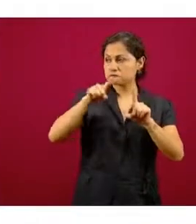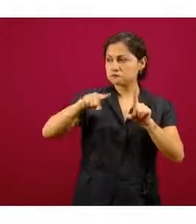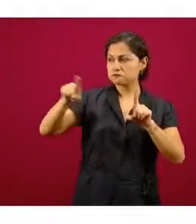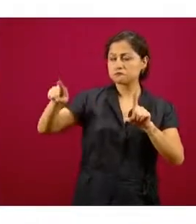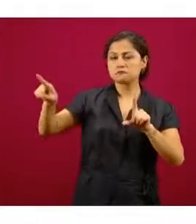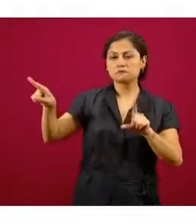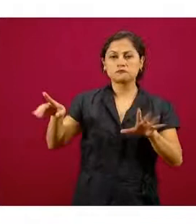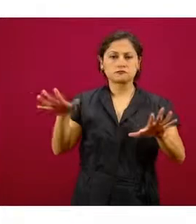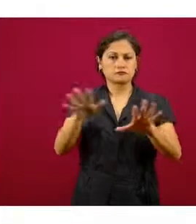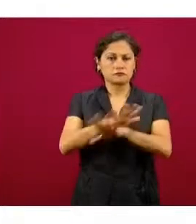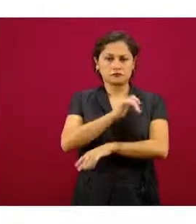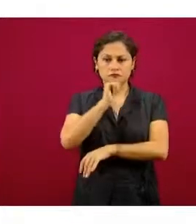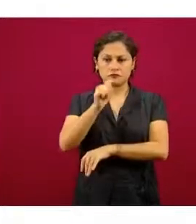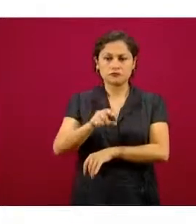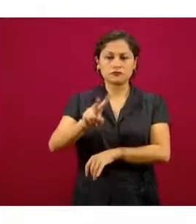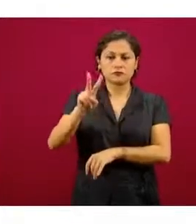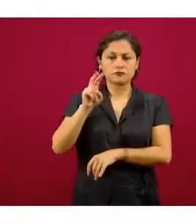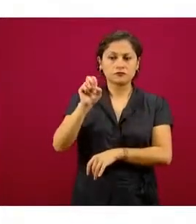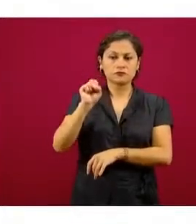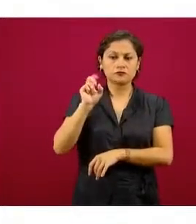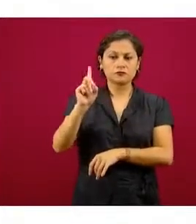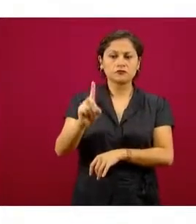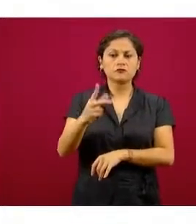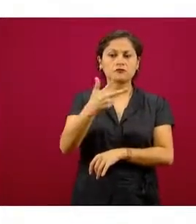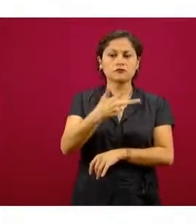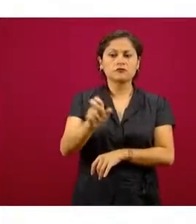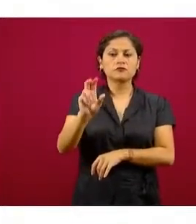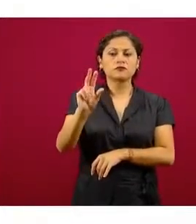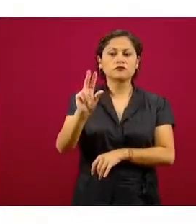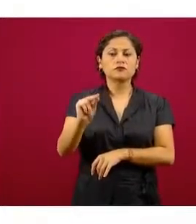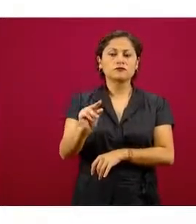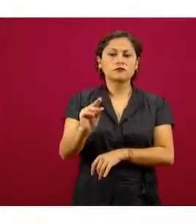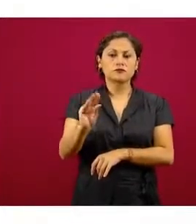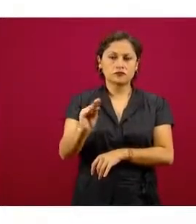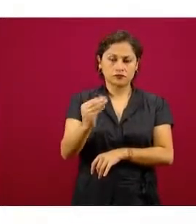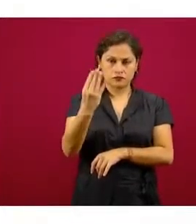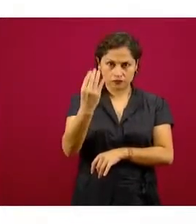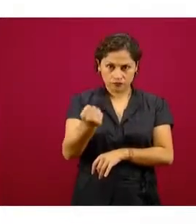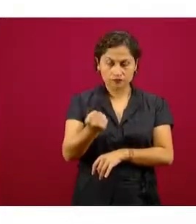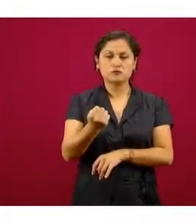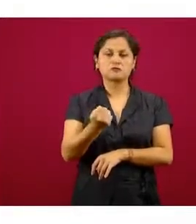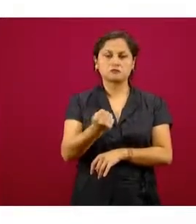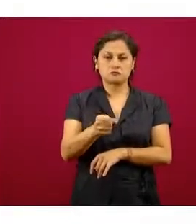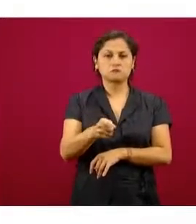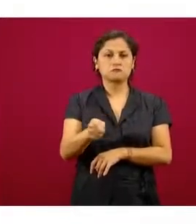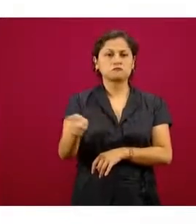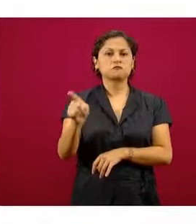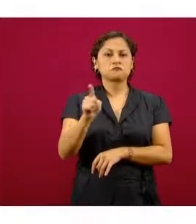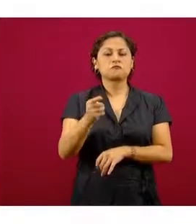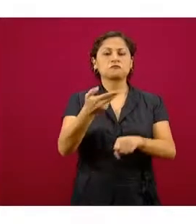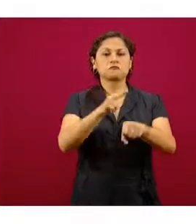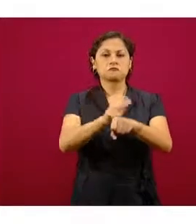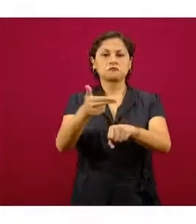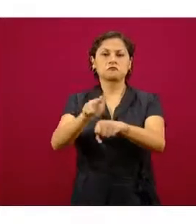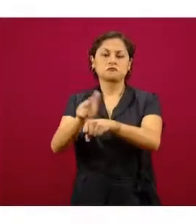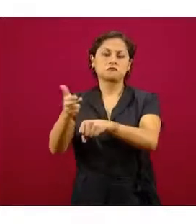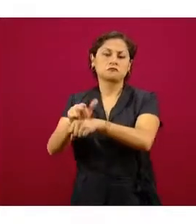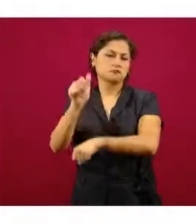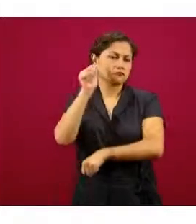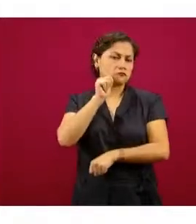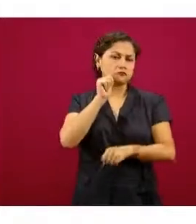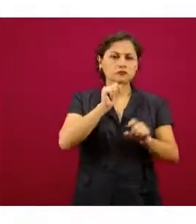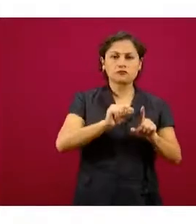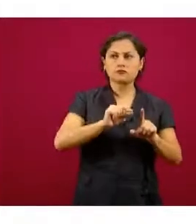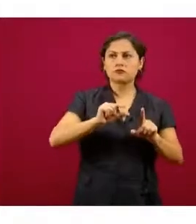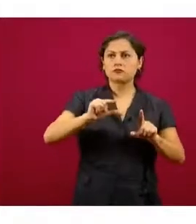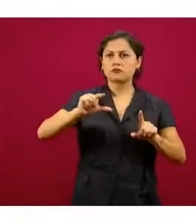viernes, sábado y domingo, 899 han sido las unidades, siempre una tendencia ascendente en función de la misma